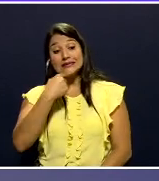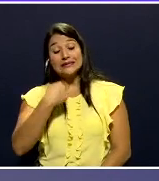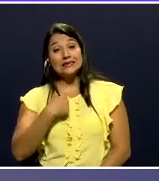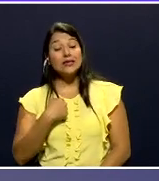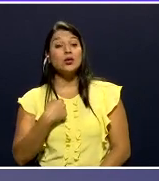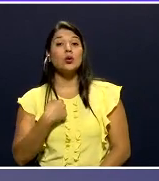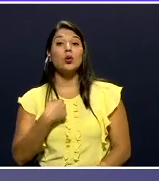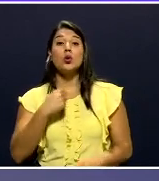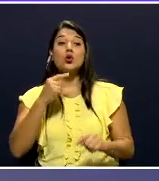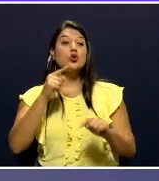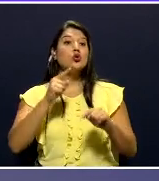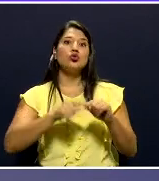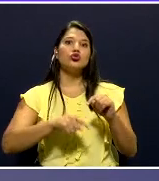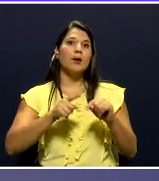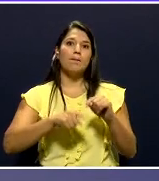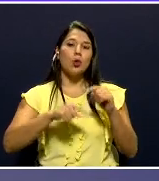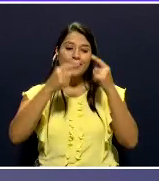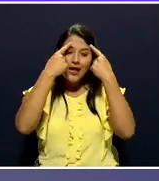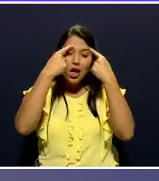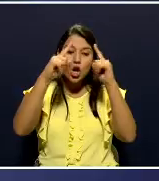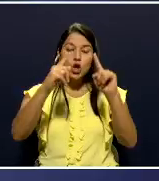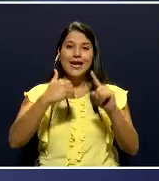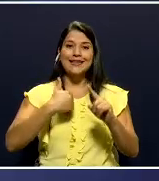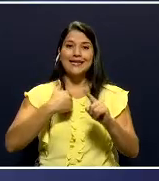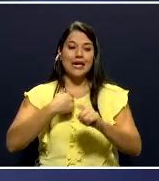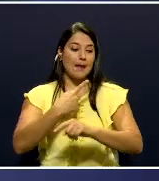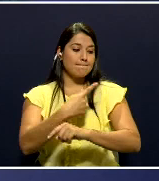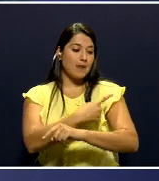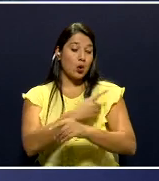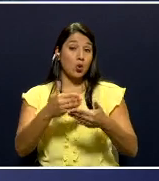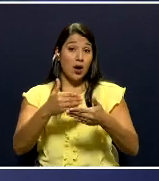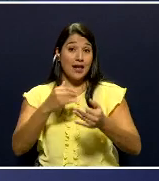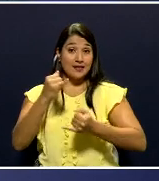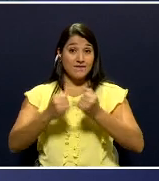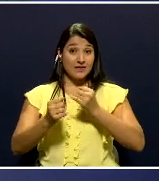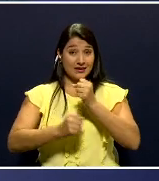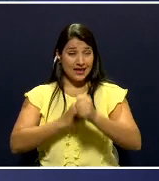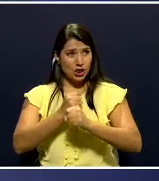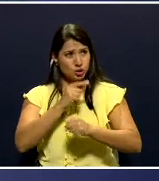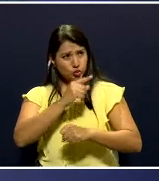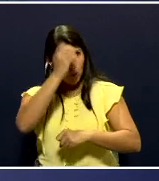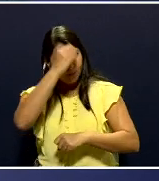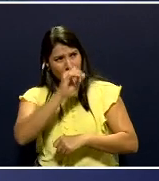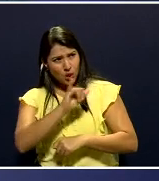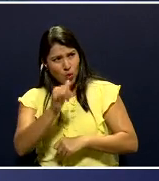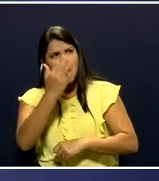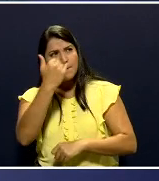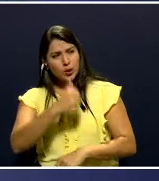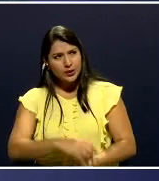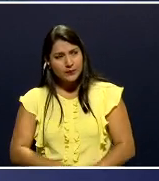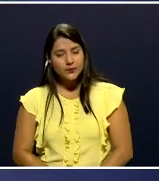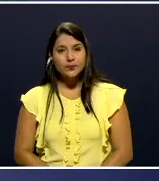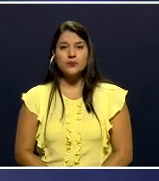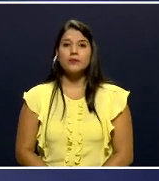se obtuviese una vacuna antes de fin de año. ¿Concuerda con ese criterio y por qué?